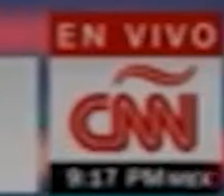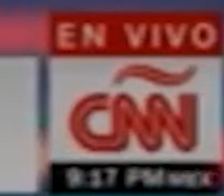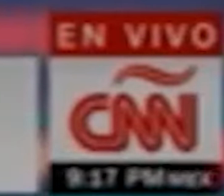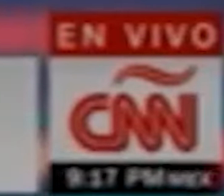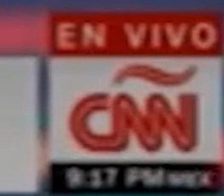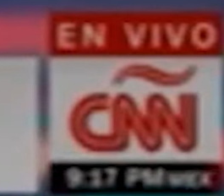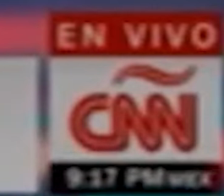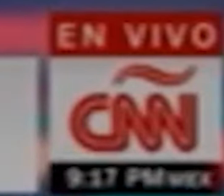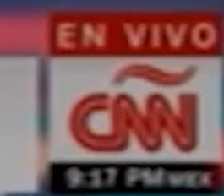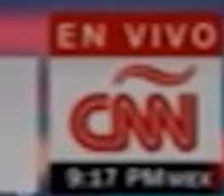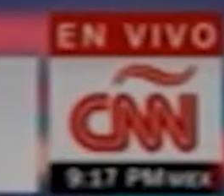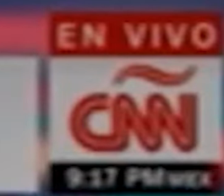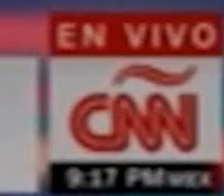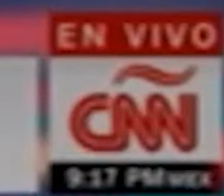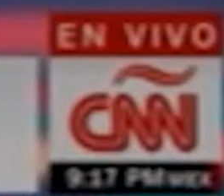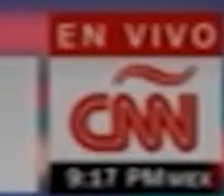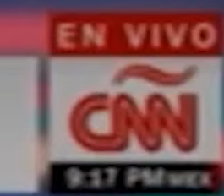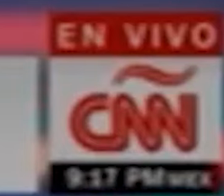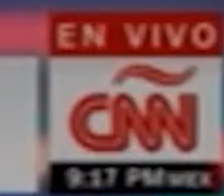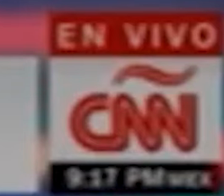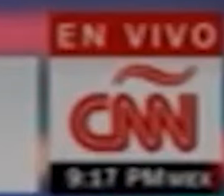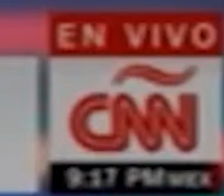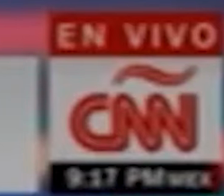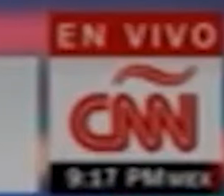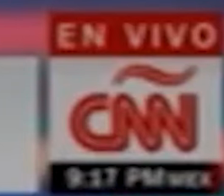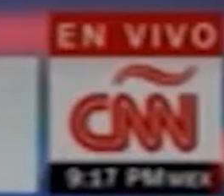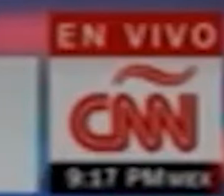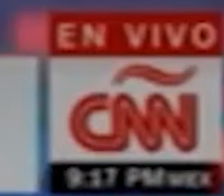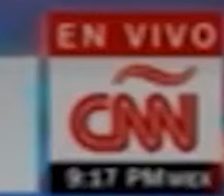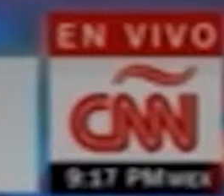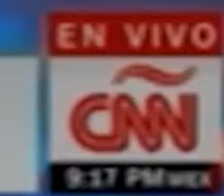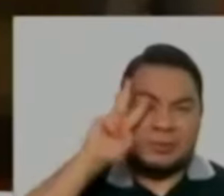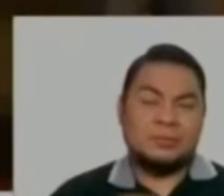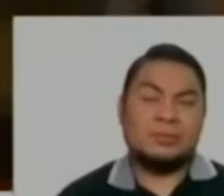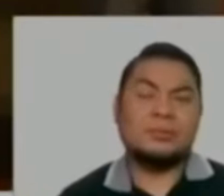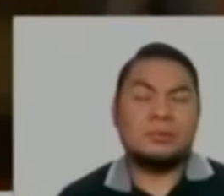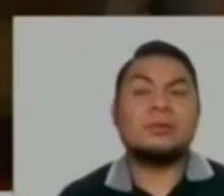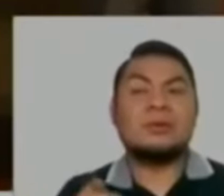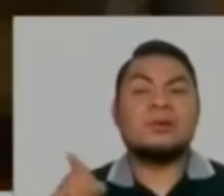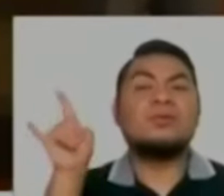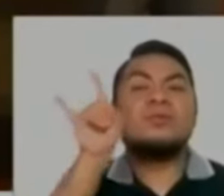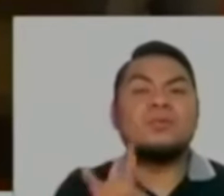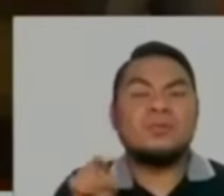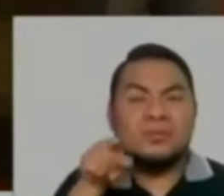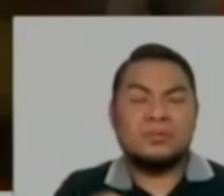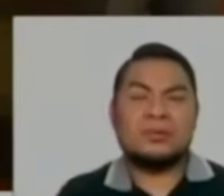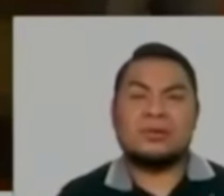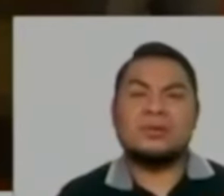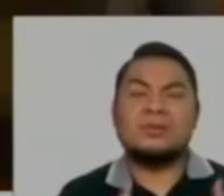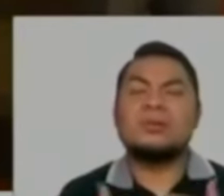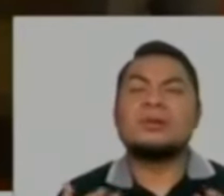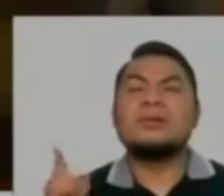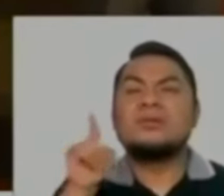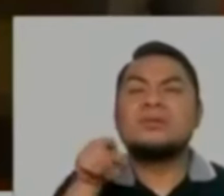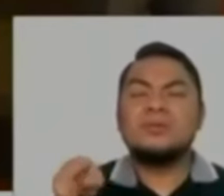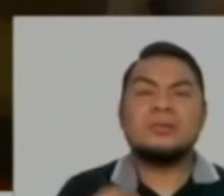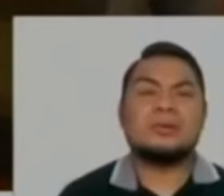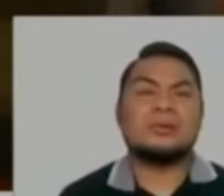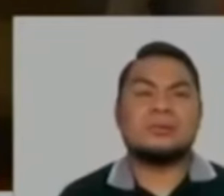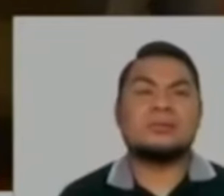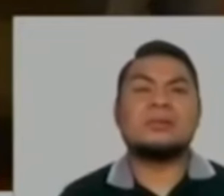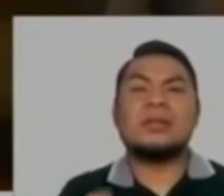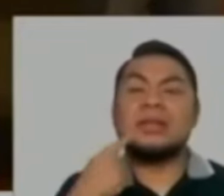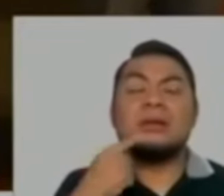están equivocados, que están cometiendo un delito, y entonces después métalos presos. Usa las condicionales,